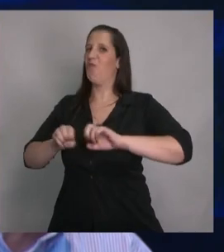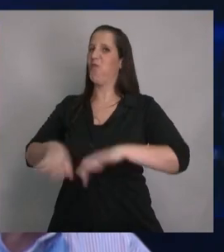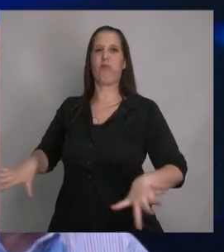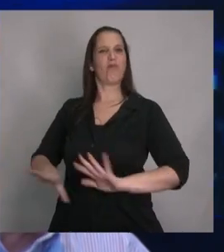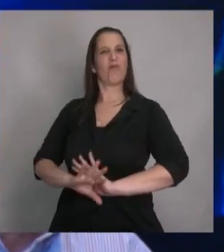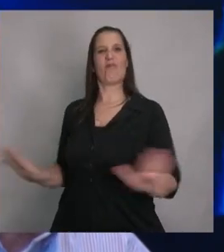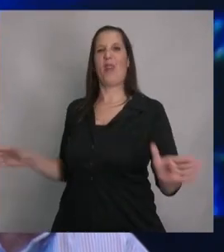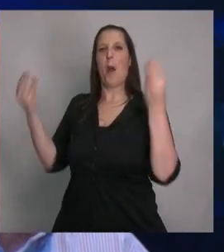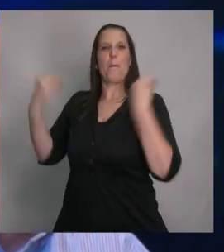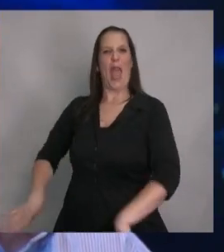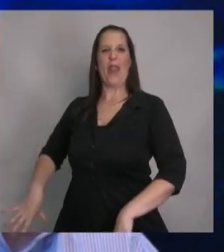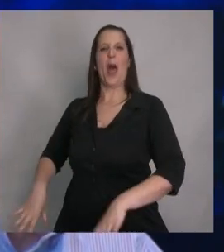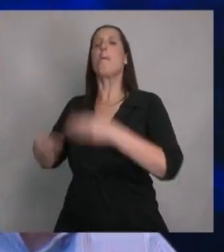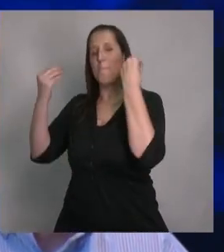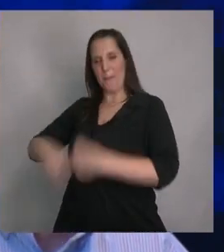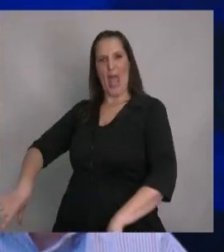la sociedad colombiana.